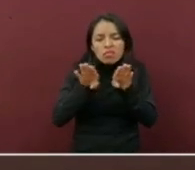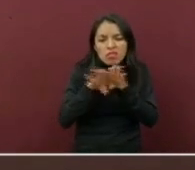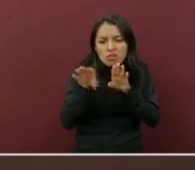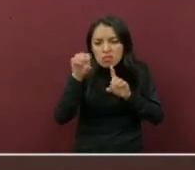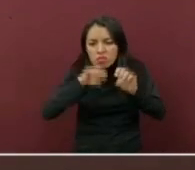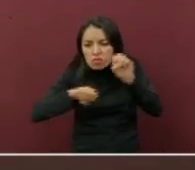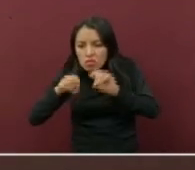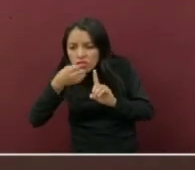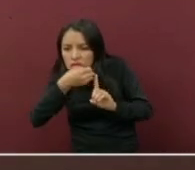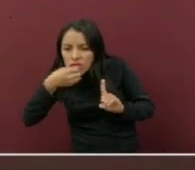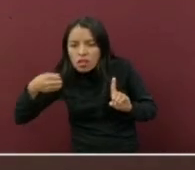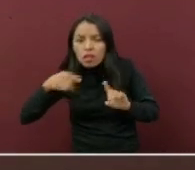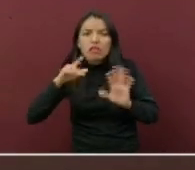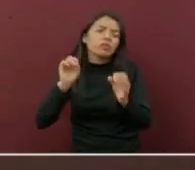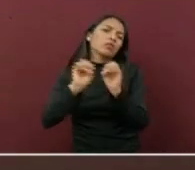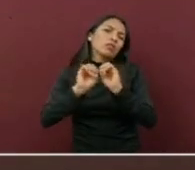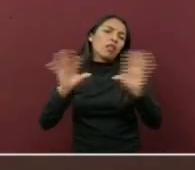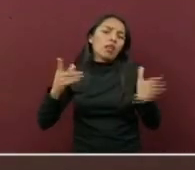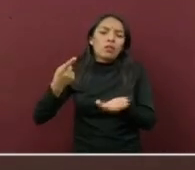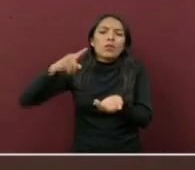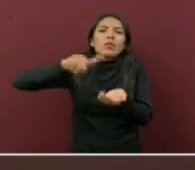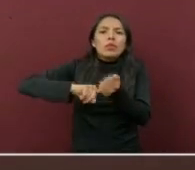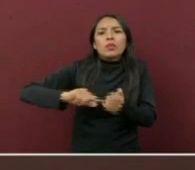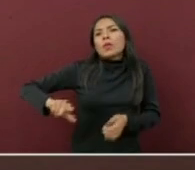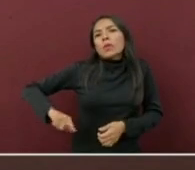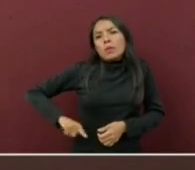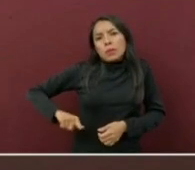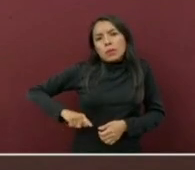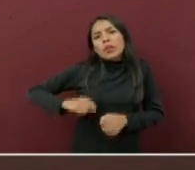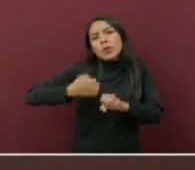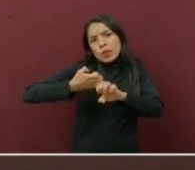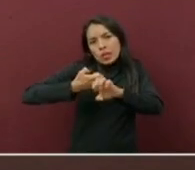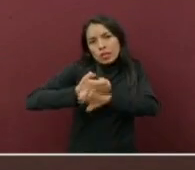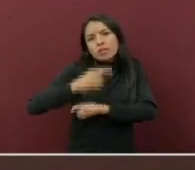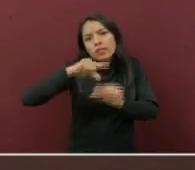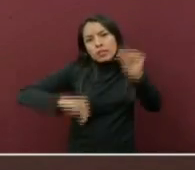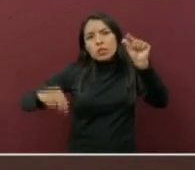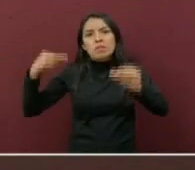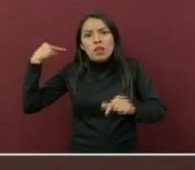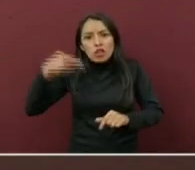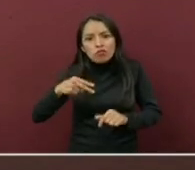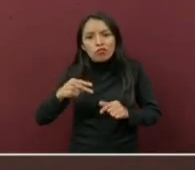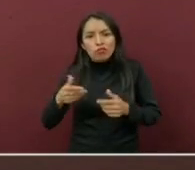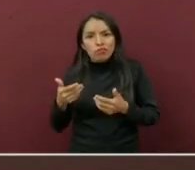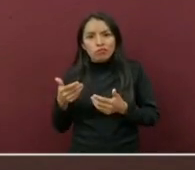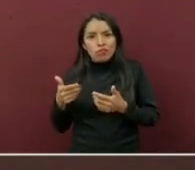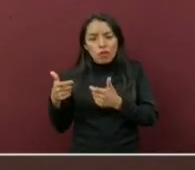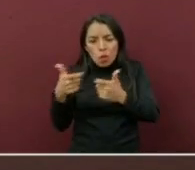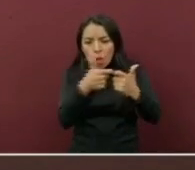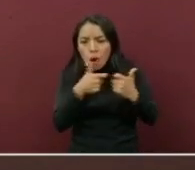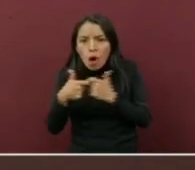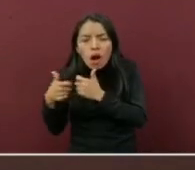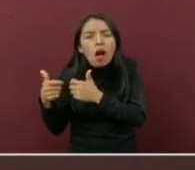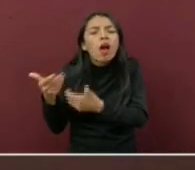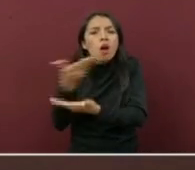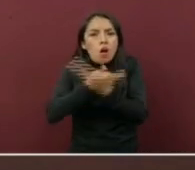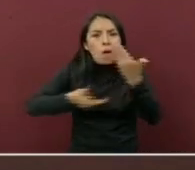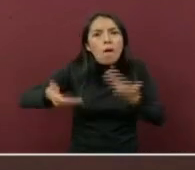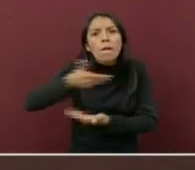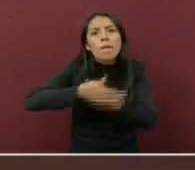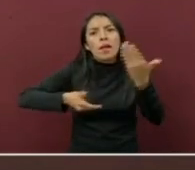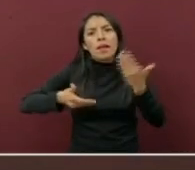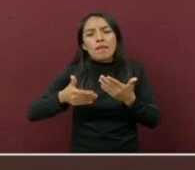supuesto está el gobierno estatal colaborando de manera estrecha para sacar adelante